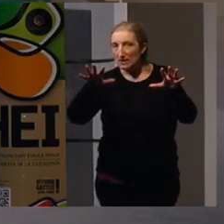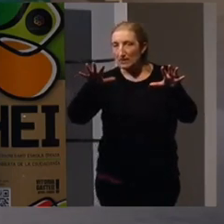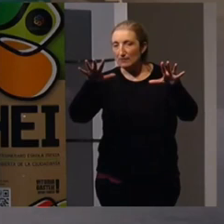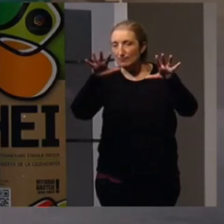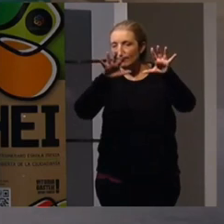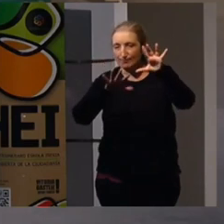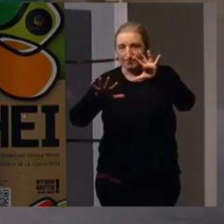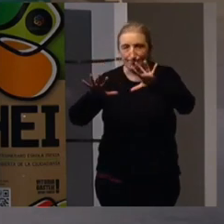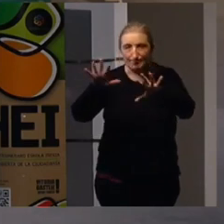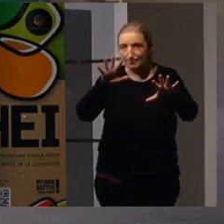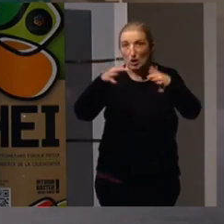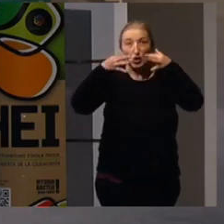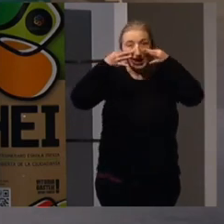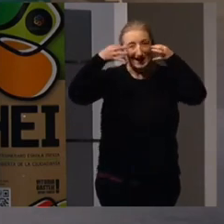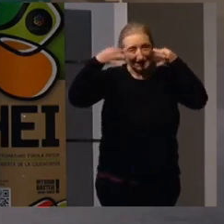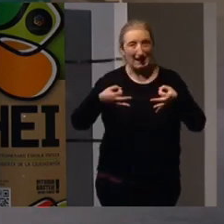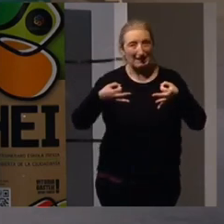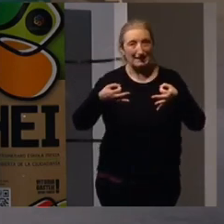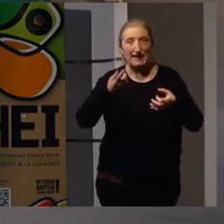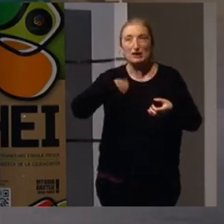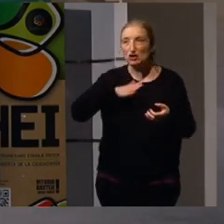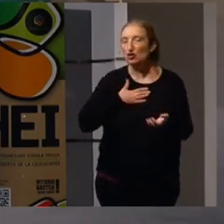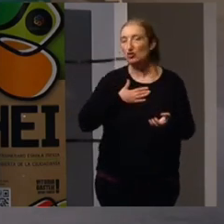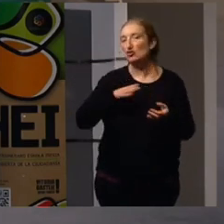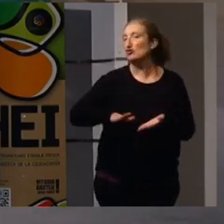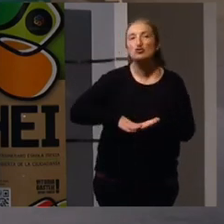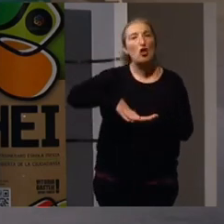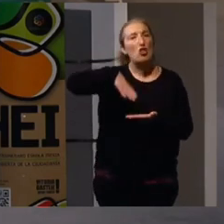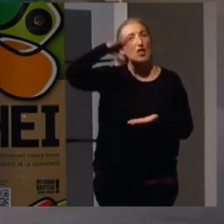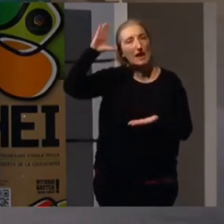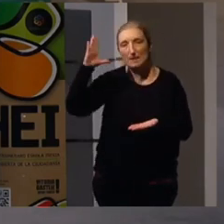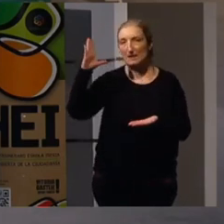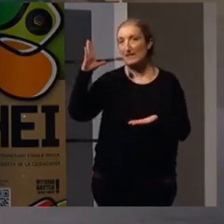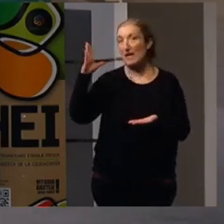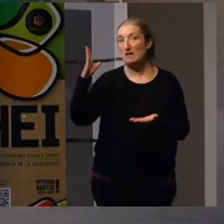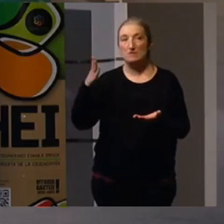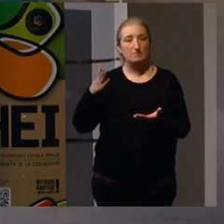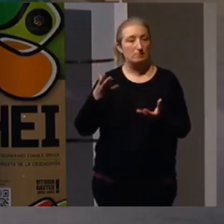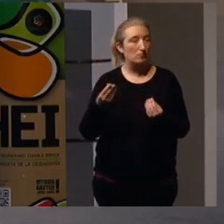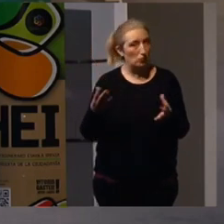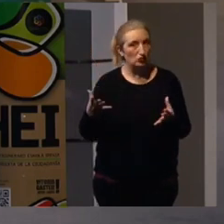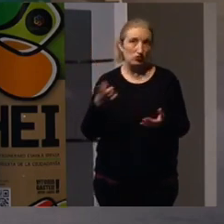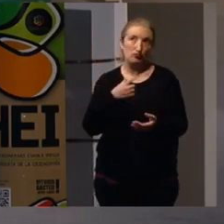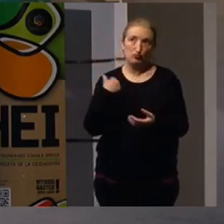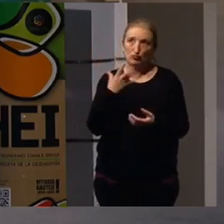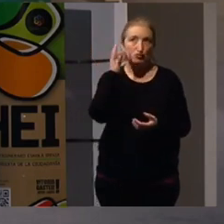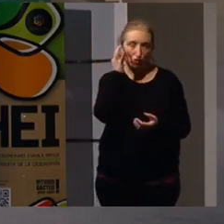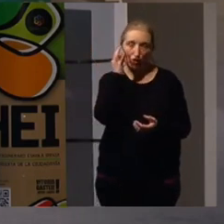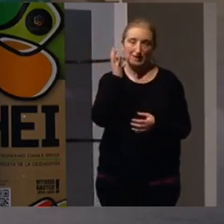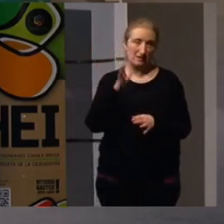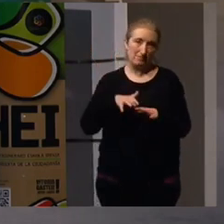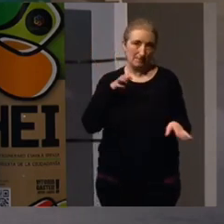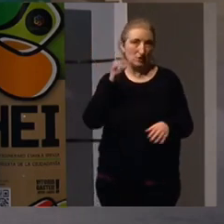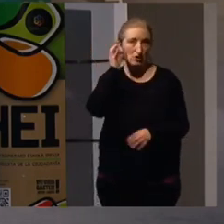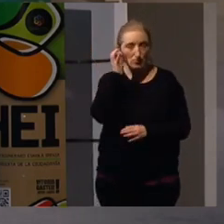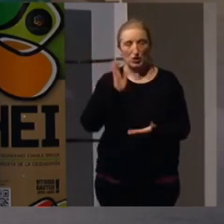desdibujan lo que realmente somos? Y nos pasamos toda la vida, o mucha parte de la vida, no todas, pero muchas, sobre todo las